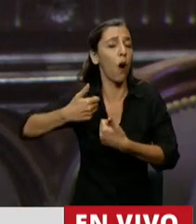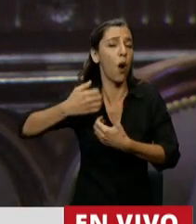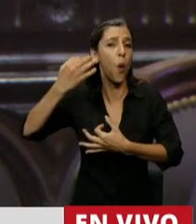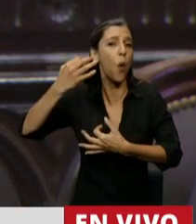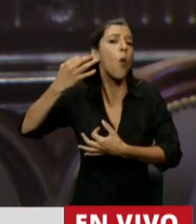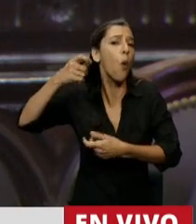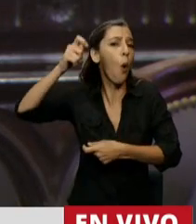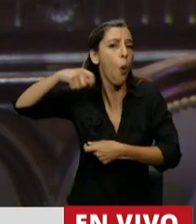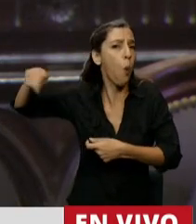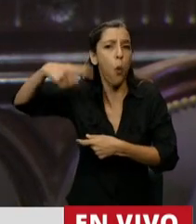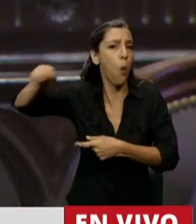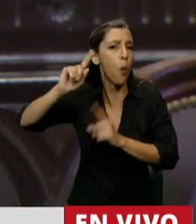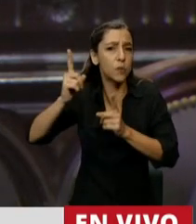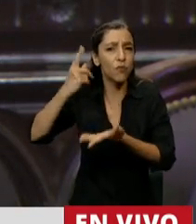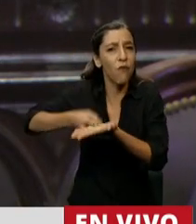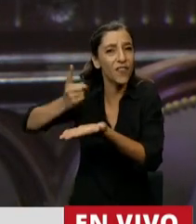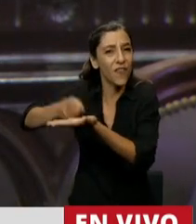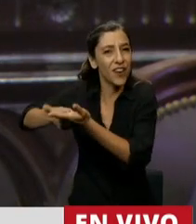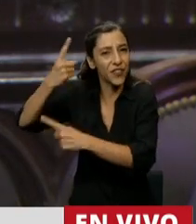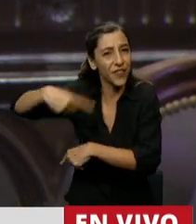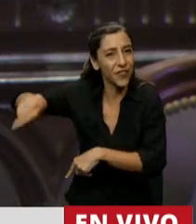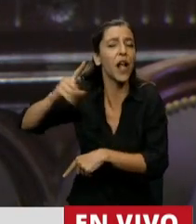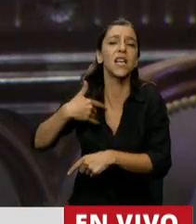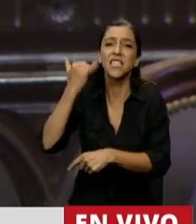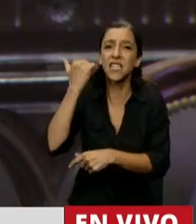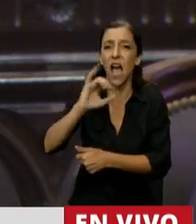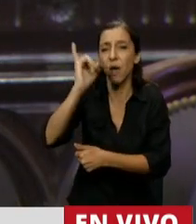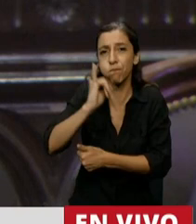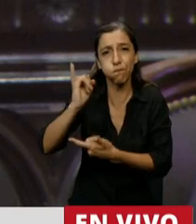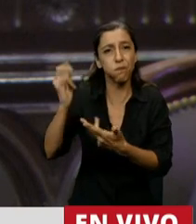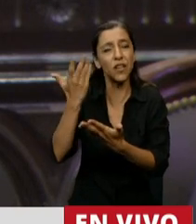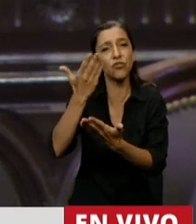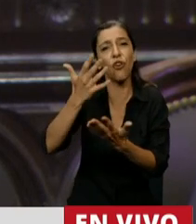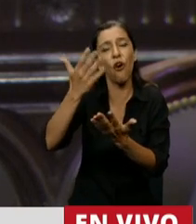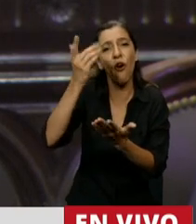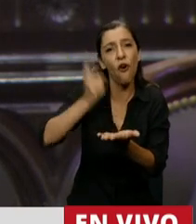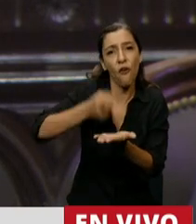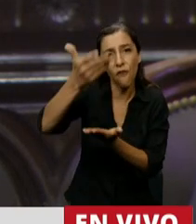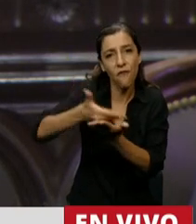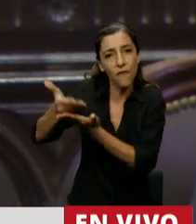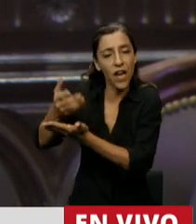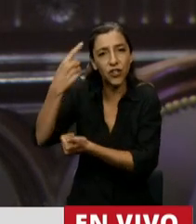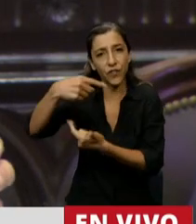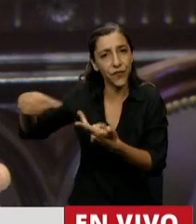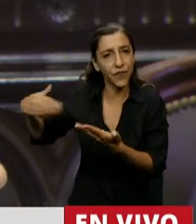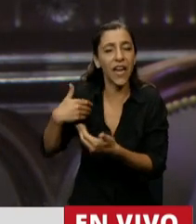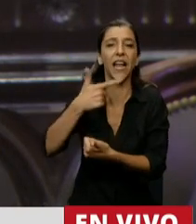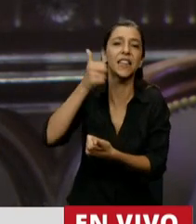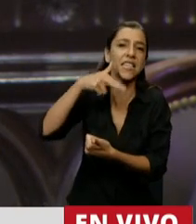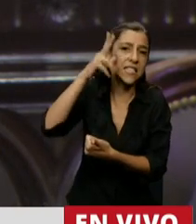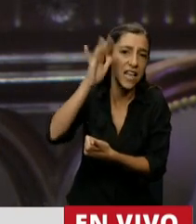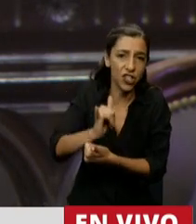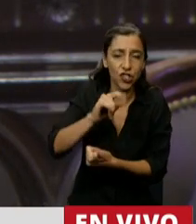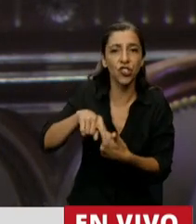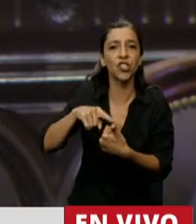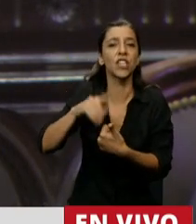línea con lo que dice la Corte. La Corte en los distintos fallos se ha expresado, por ejemplo, en el caso de fallo Sánchez, o sea,